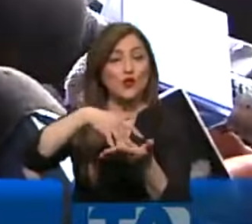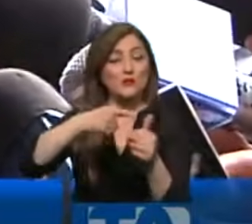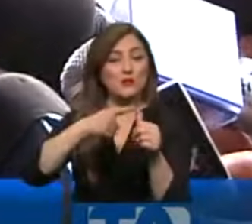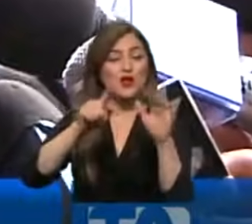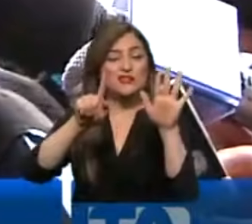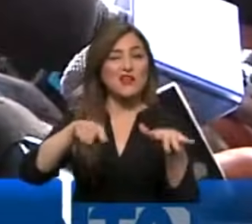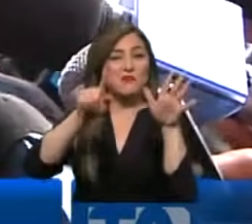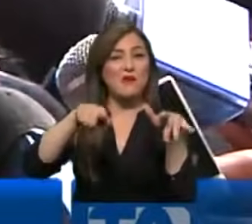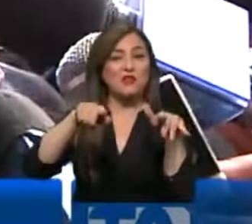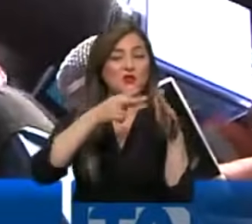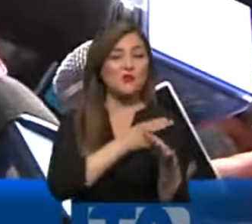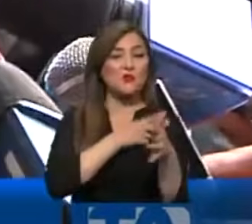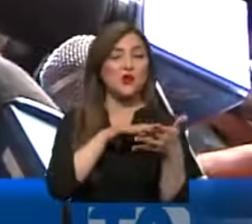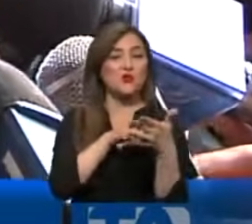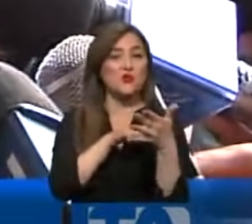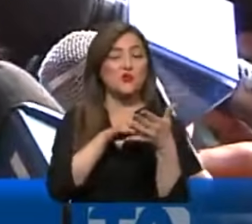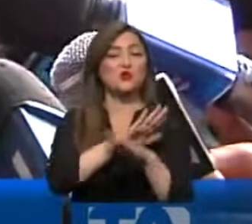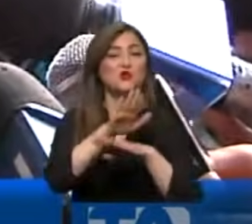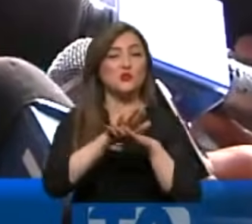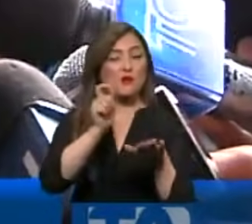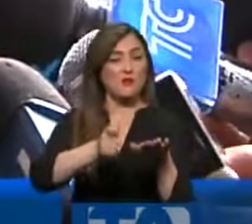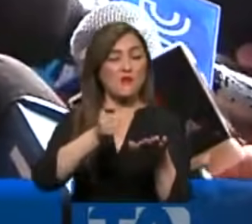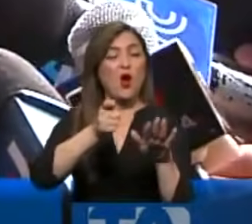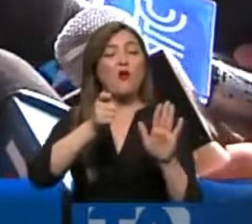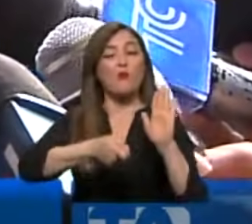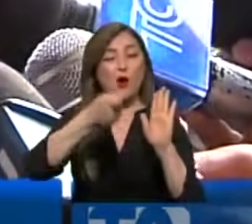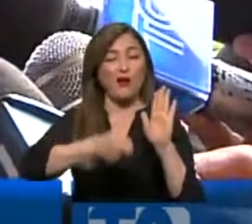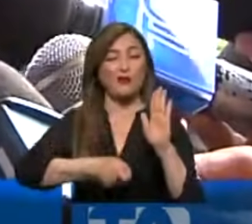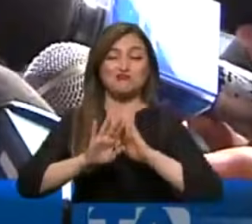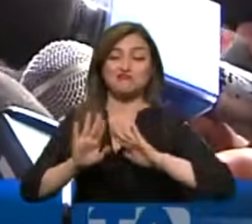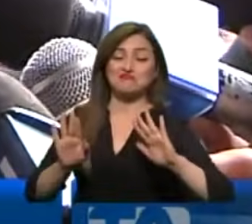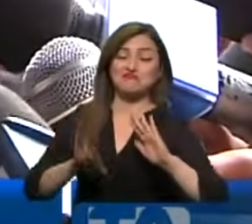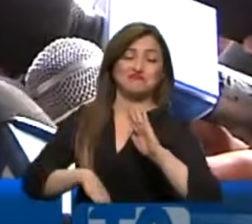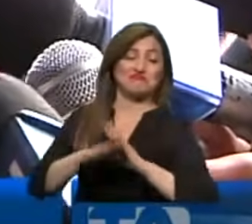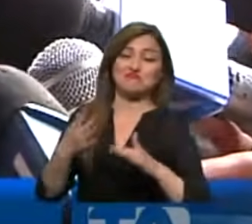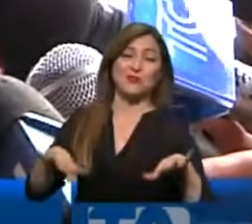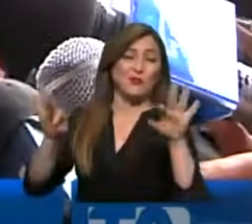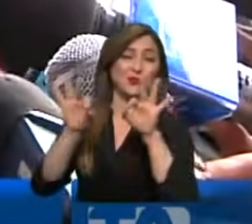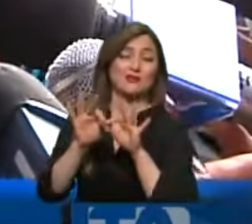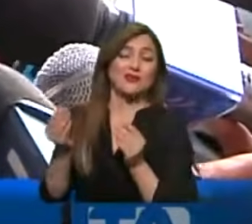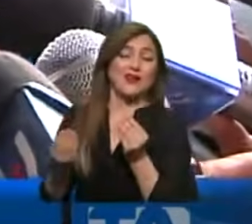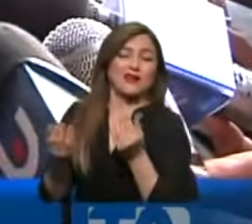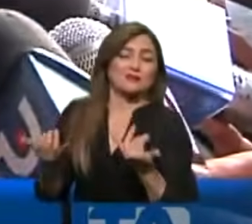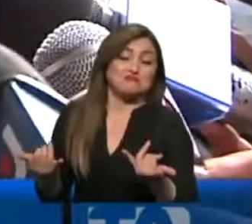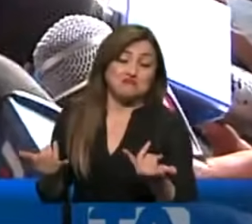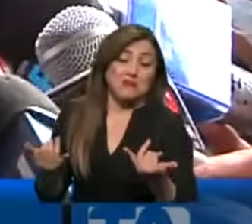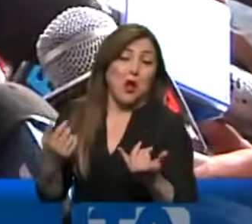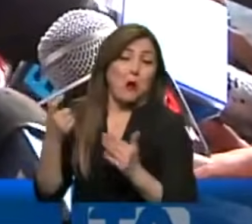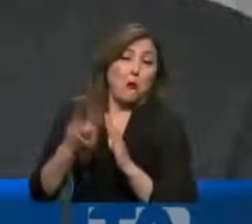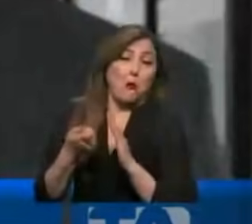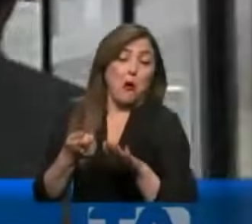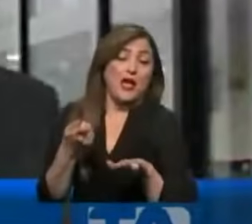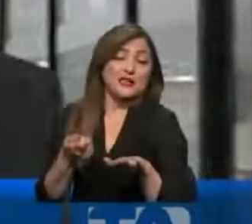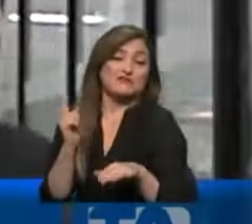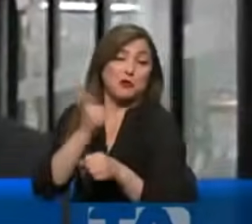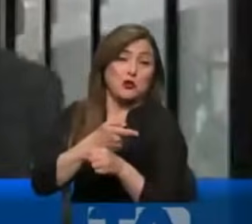primer semestre de Derecho, sabe que están por encima de cualquier otra formalidad. Y lo que estamos haciendo es acatando esa